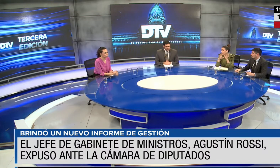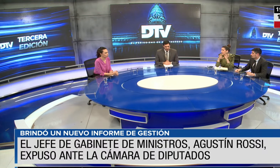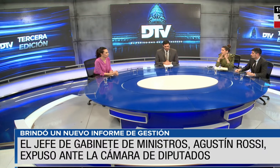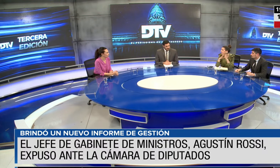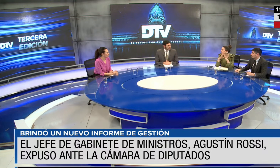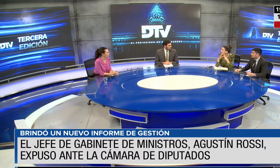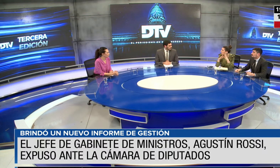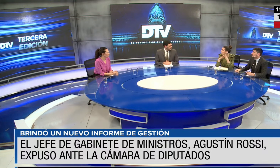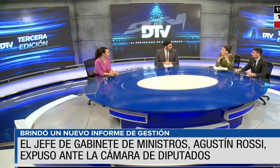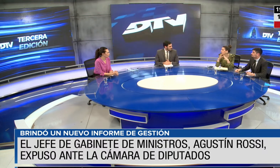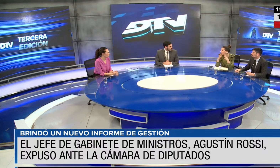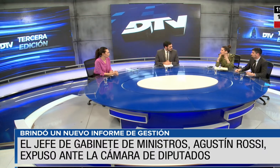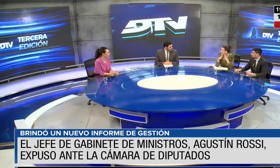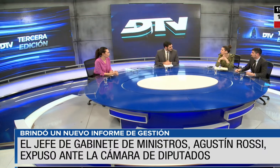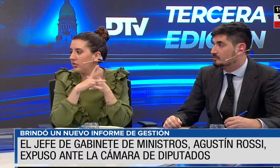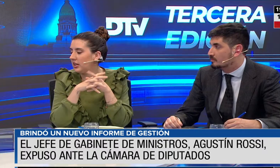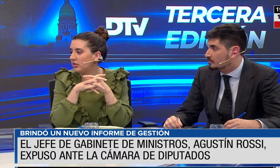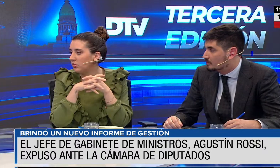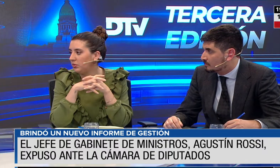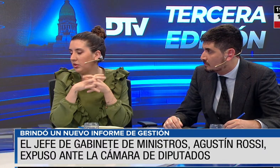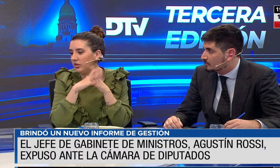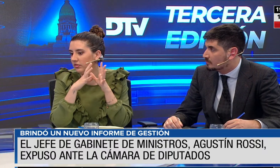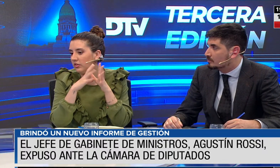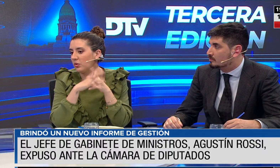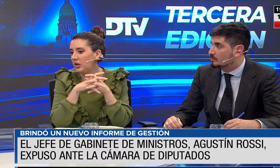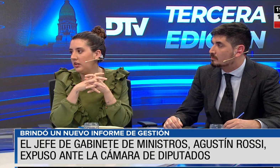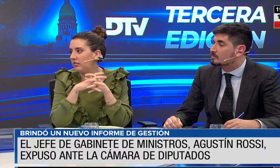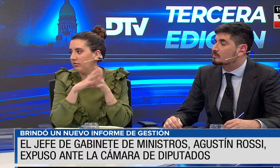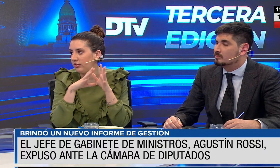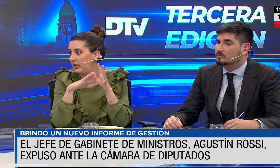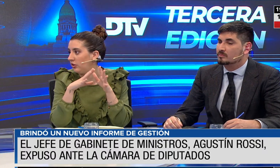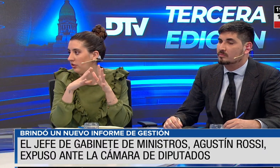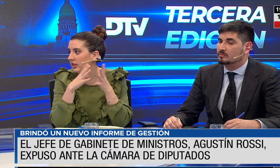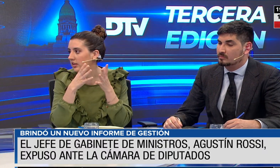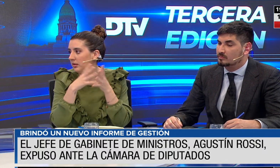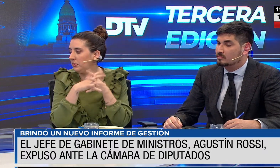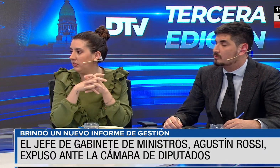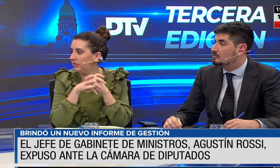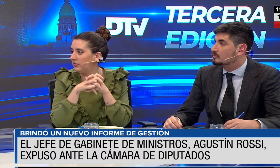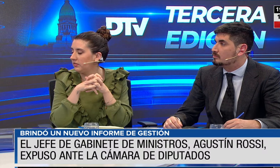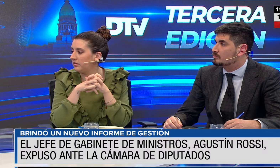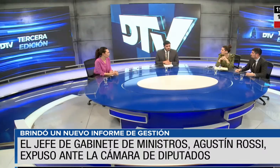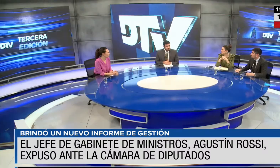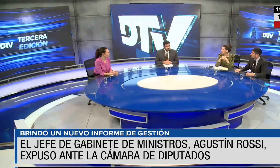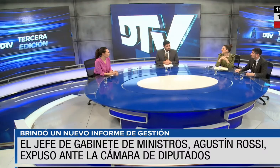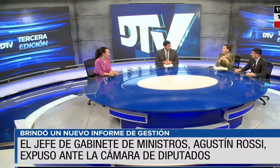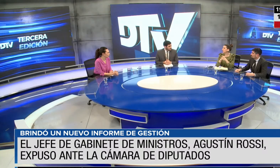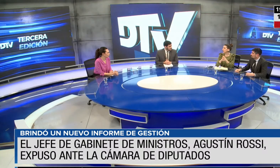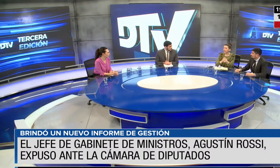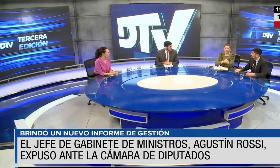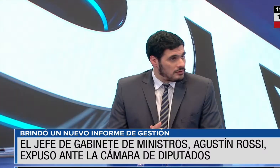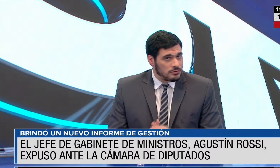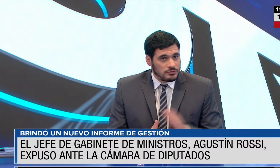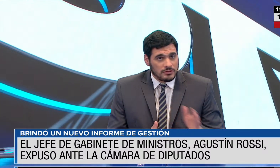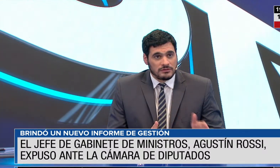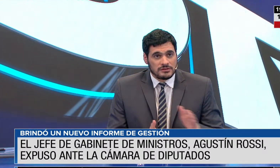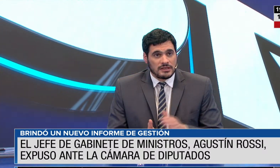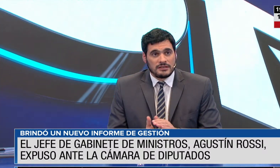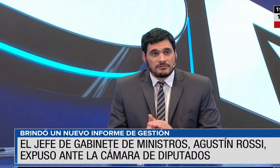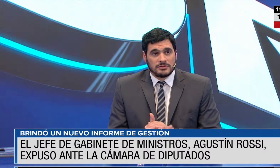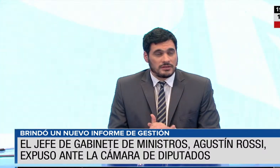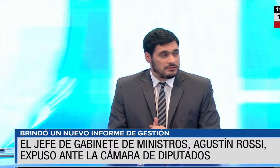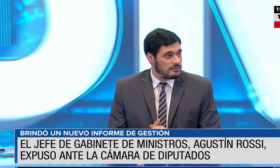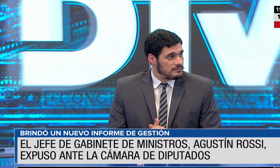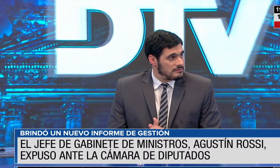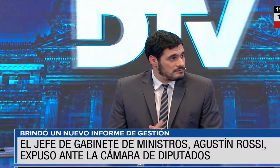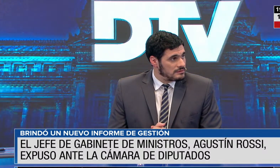complicar. Limitaba un poco, por lo menos, el asunto, lo cual frenó el tema. Pero Sebastián tiene un proyecto que nos va a contar. Ay, ya nos contó de Rossi, ahora